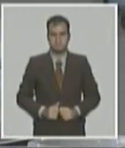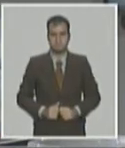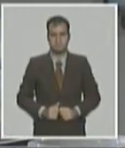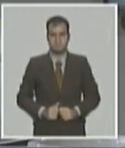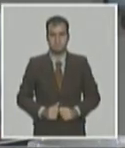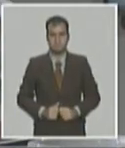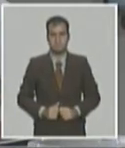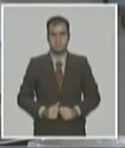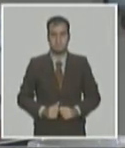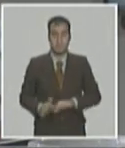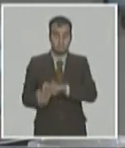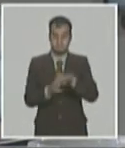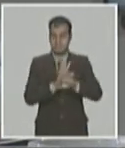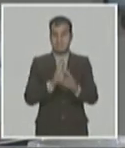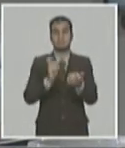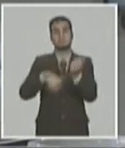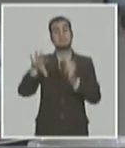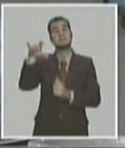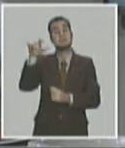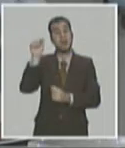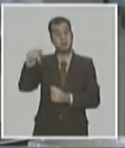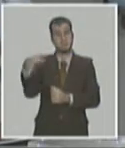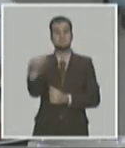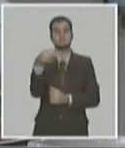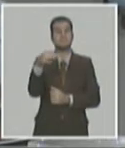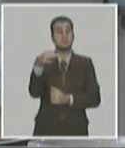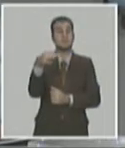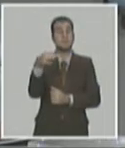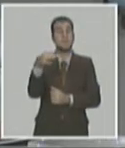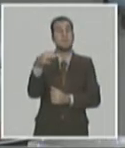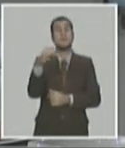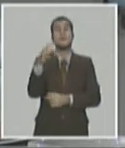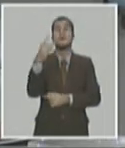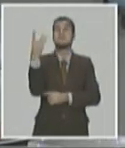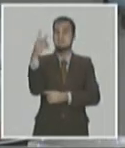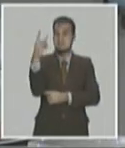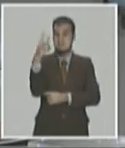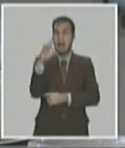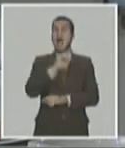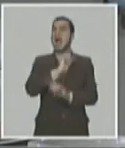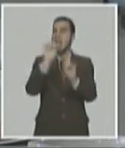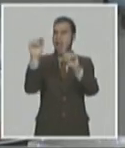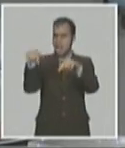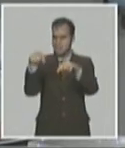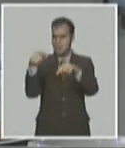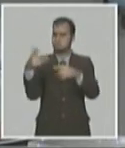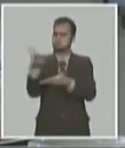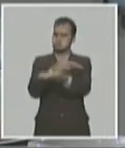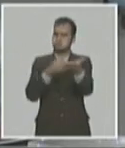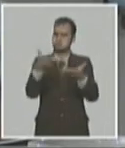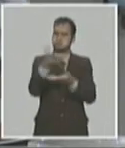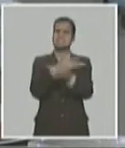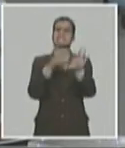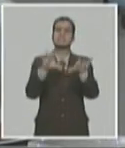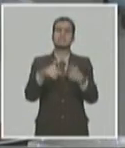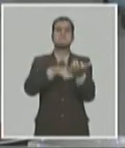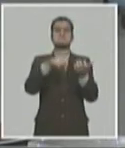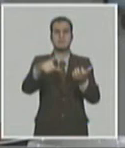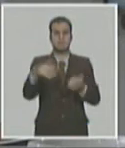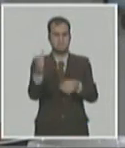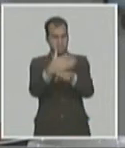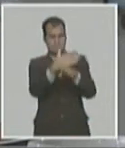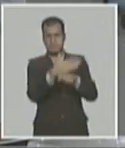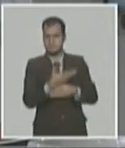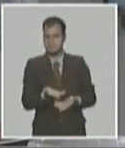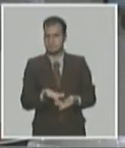Pinar del Río, también hablaba de sus experiencias, de los intercambios con los secretarios del partido. La reunión de funcionamiento ya no es